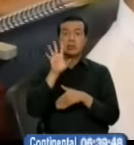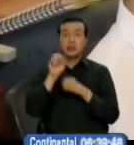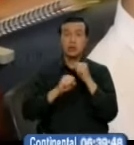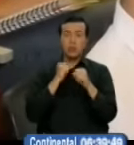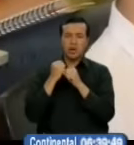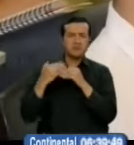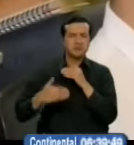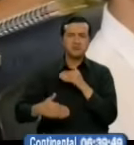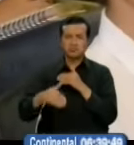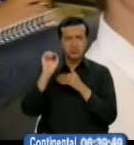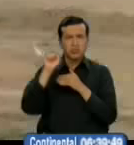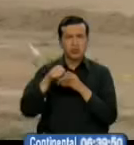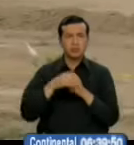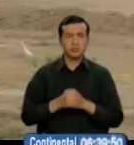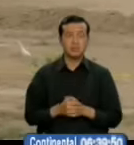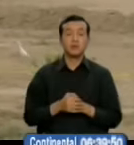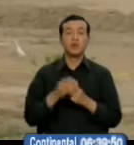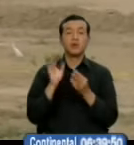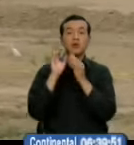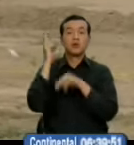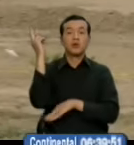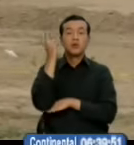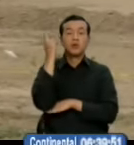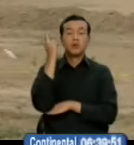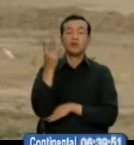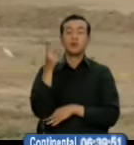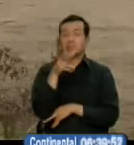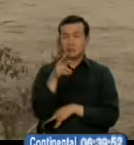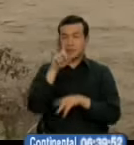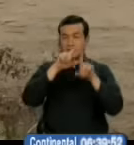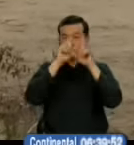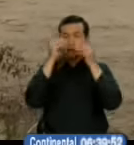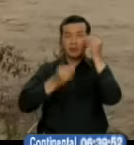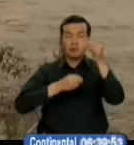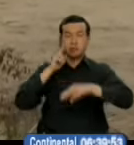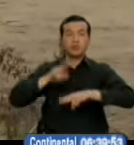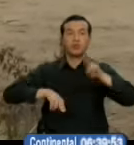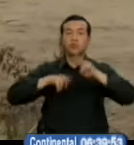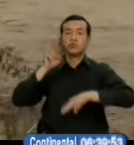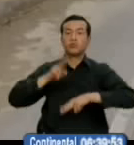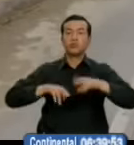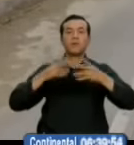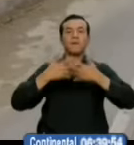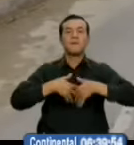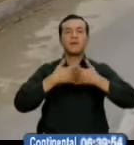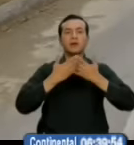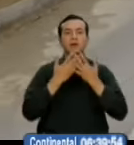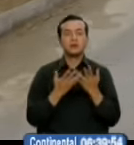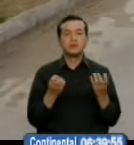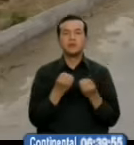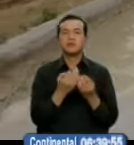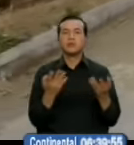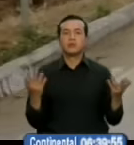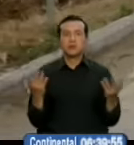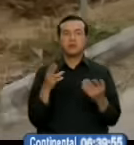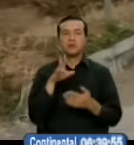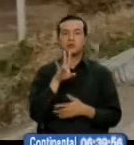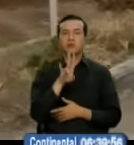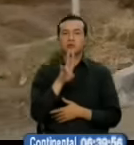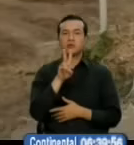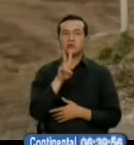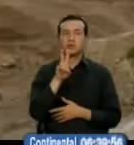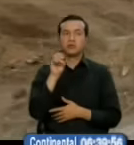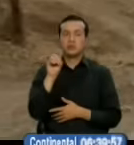misma empresa construirá en Rocafuerte una planta industrial donde se fabricarán los materiales a utilizar, generando con ello